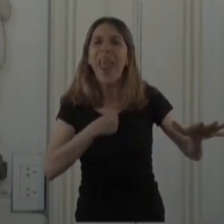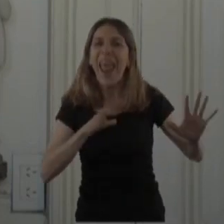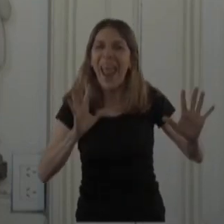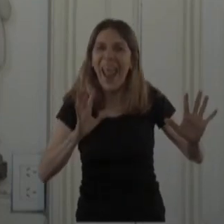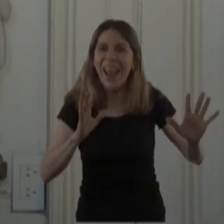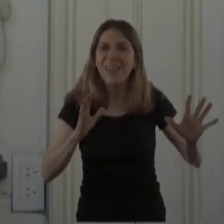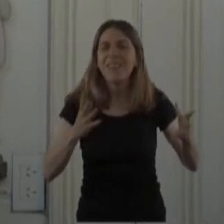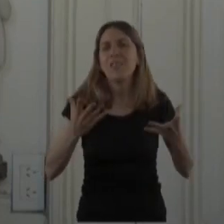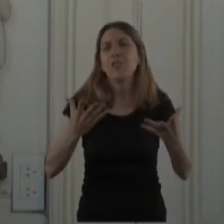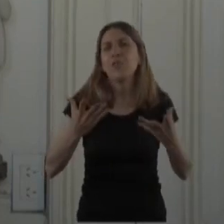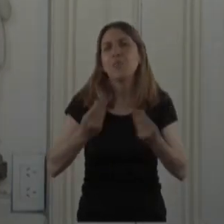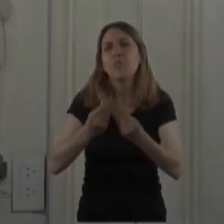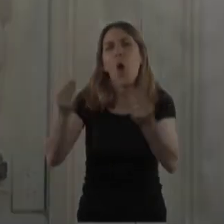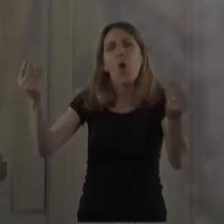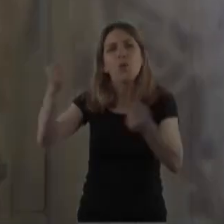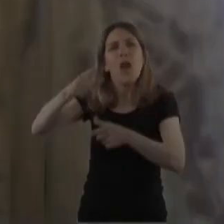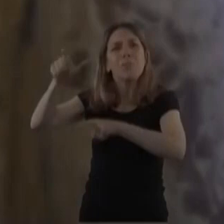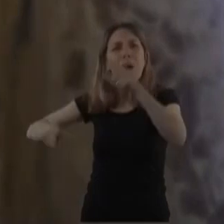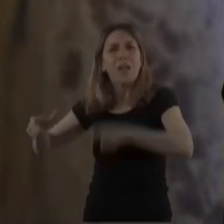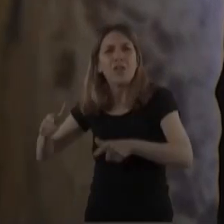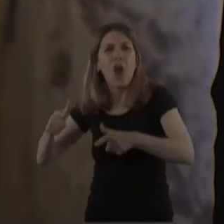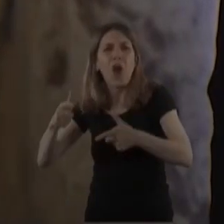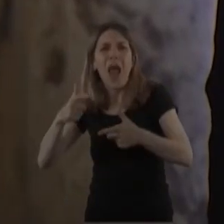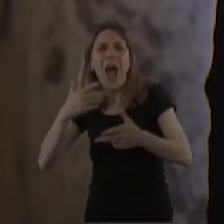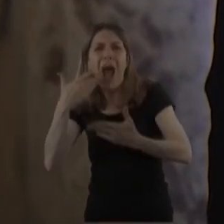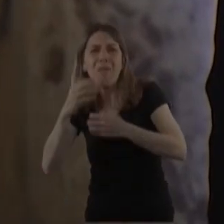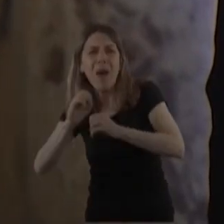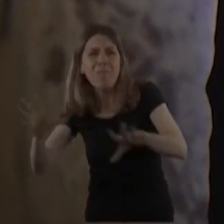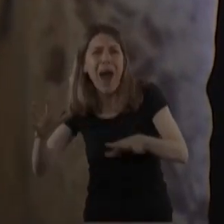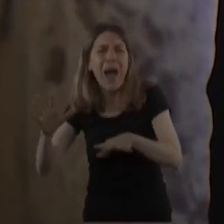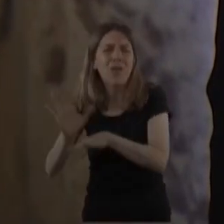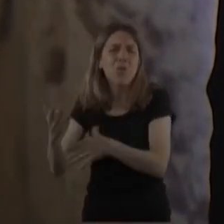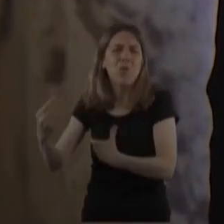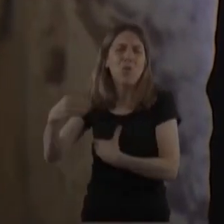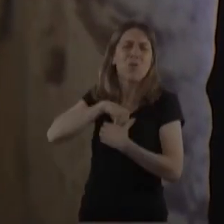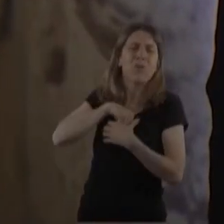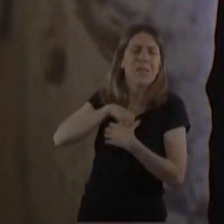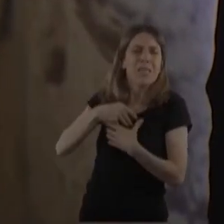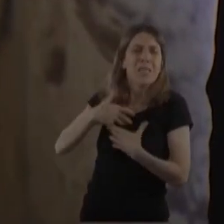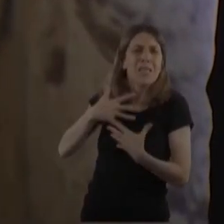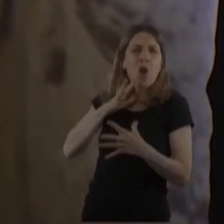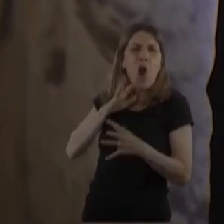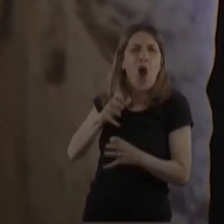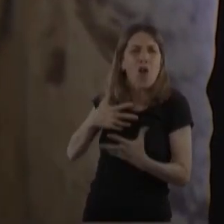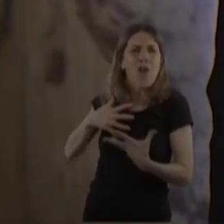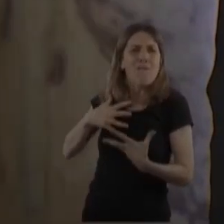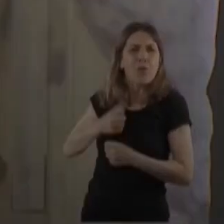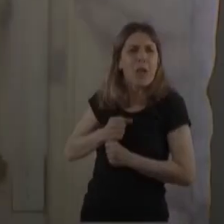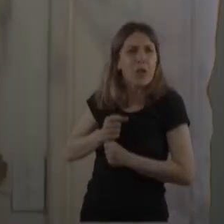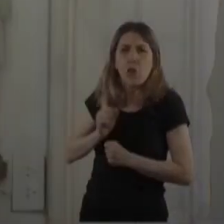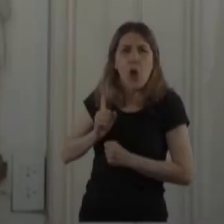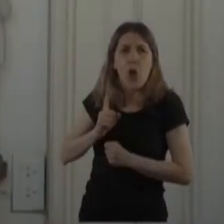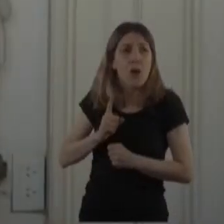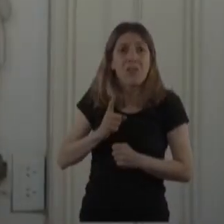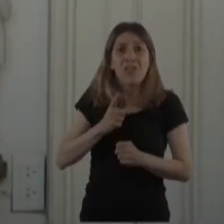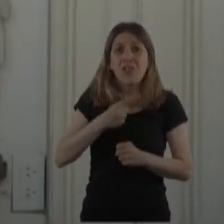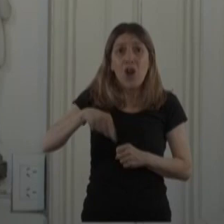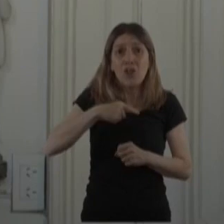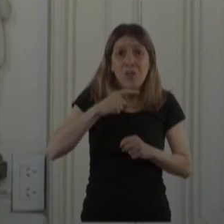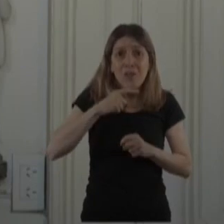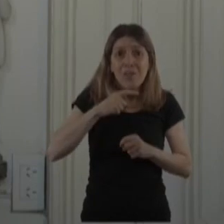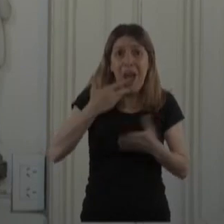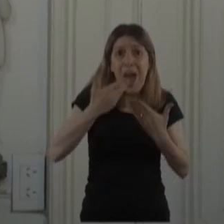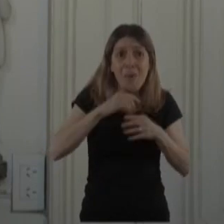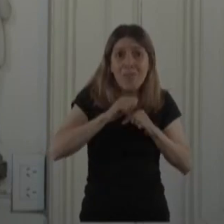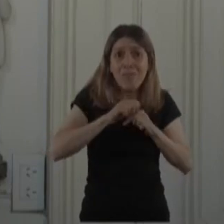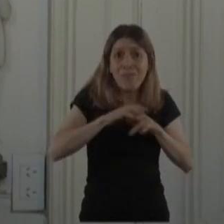Muchos contagian, siembran frustración y siembran odio. Nosotros lo que tenemos que sembrar es esperanza. Y además